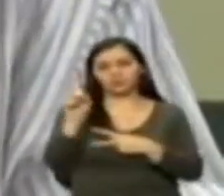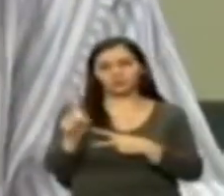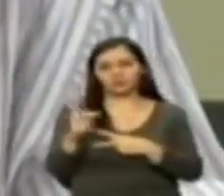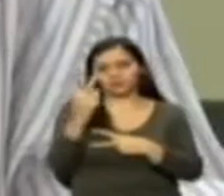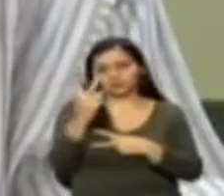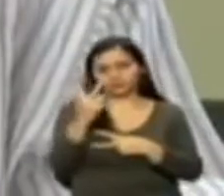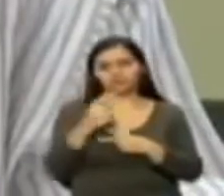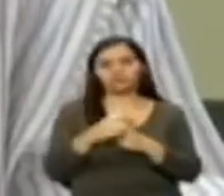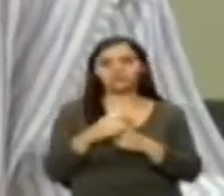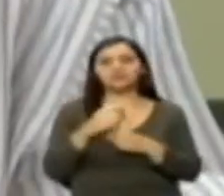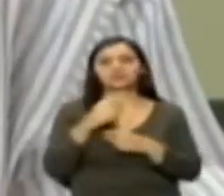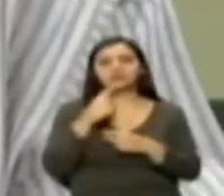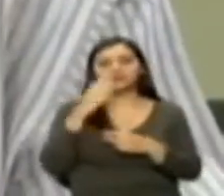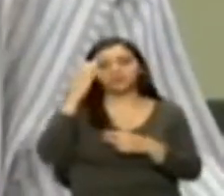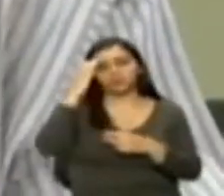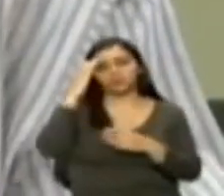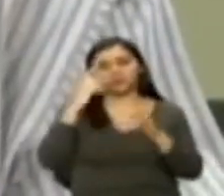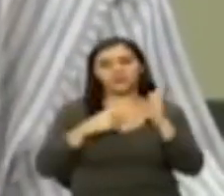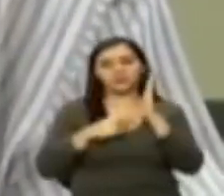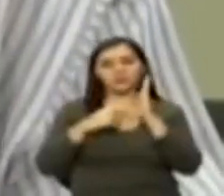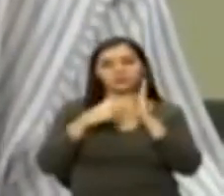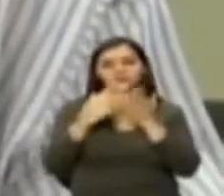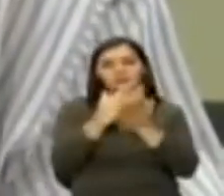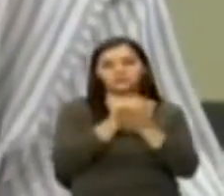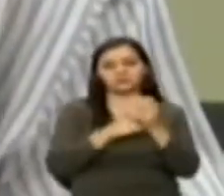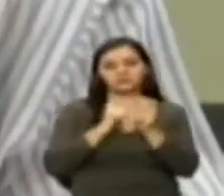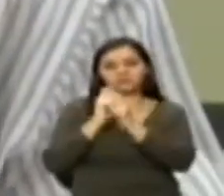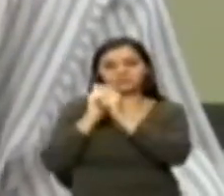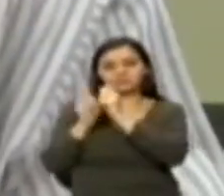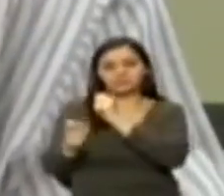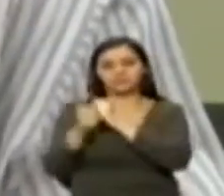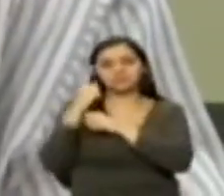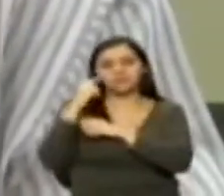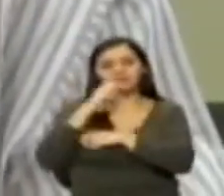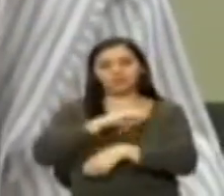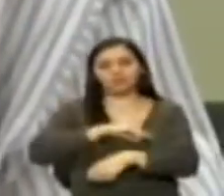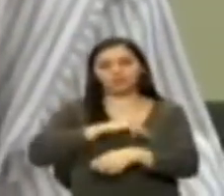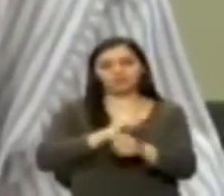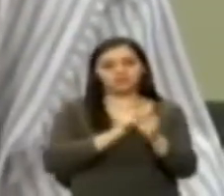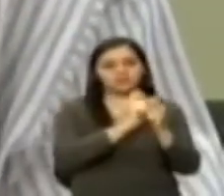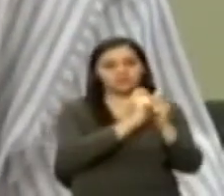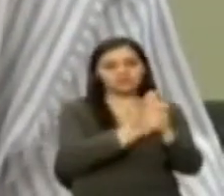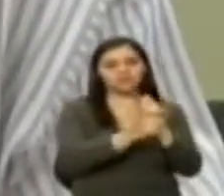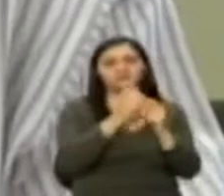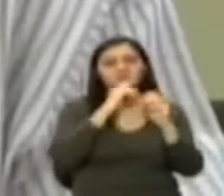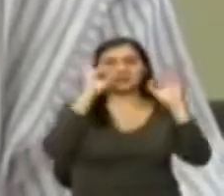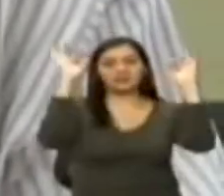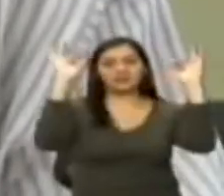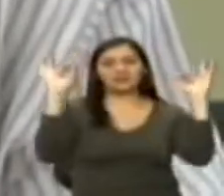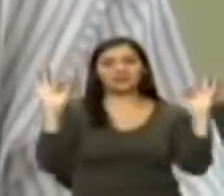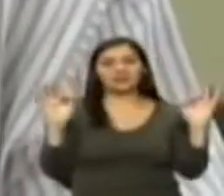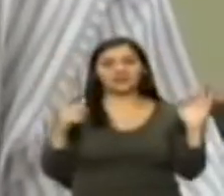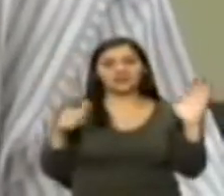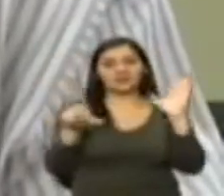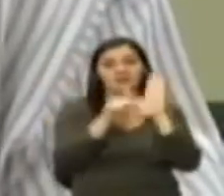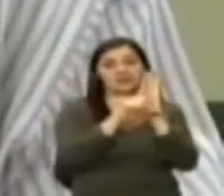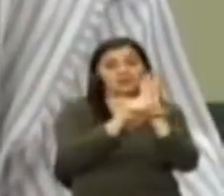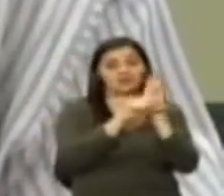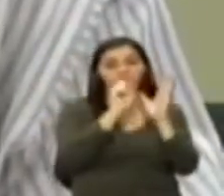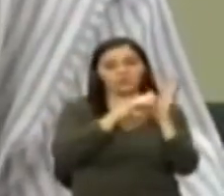me preocupan las rentas para los organismos seccionales. Existe la ley eléctrica, desde donde se podría